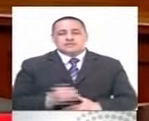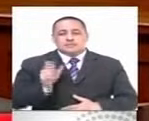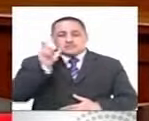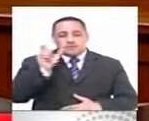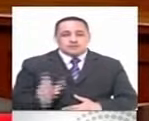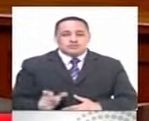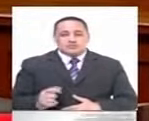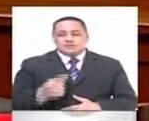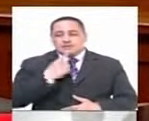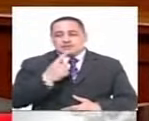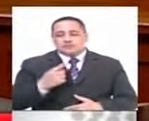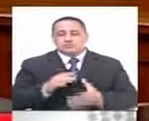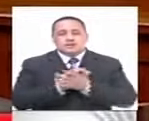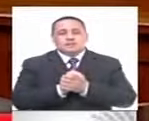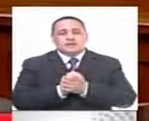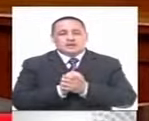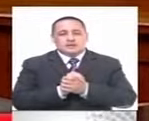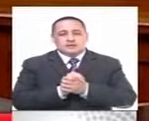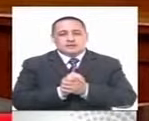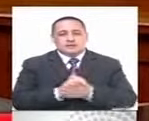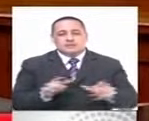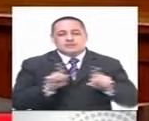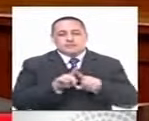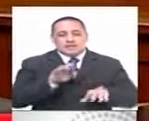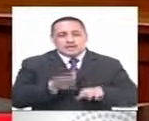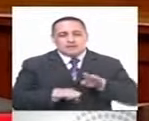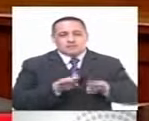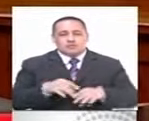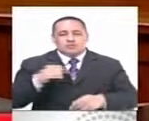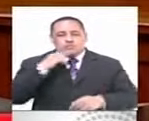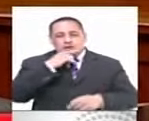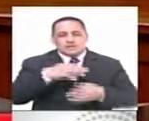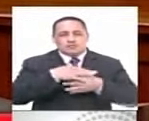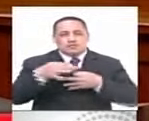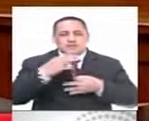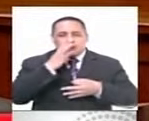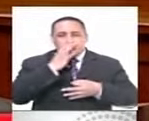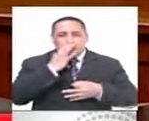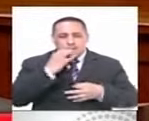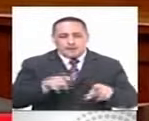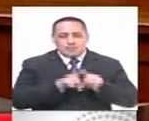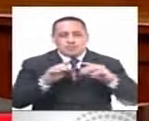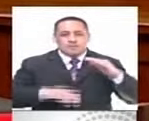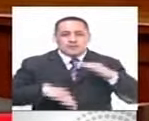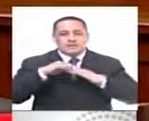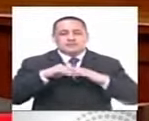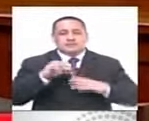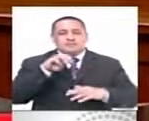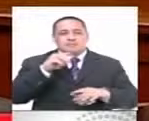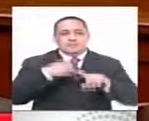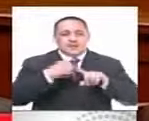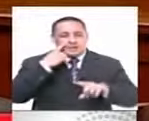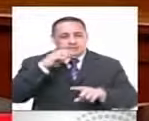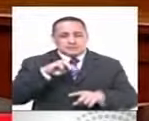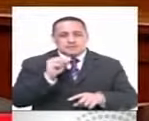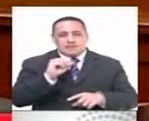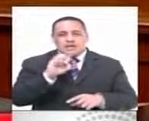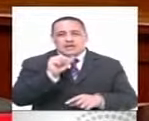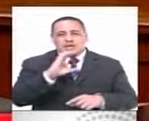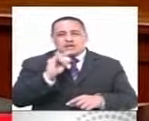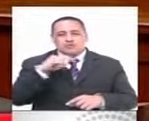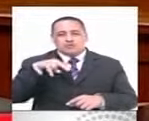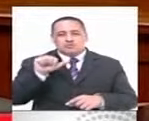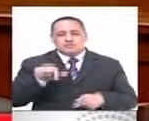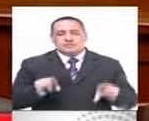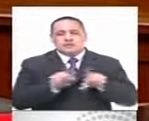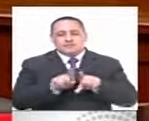persona es una compañera de camino, una mujer rural, campesina, como Máxima Acuña, quien señalaba en un